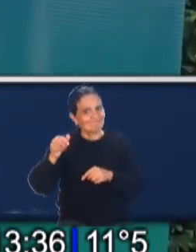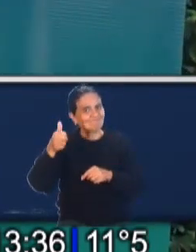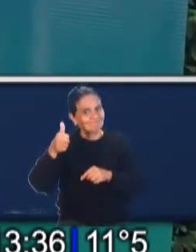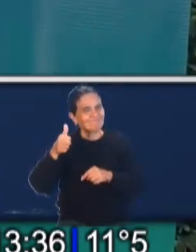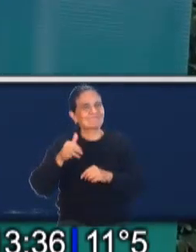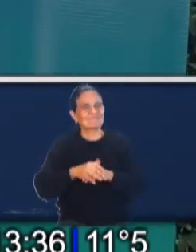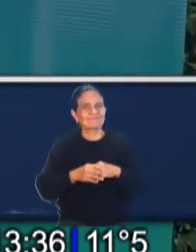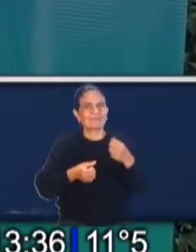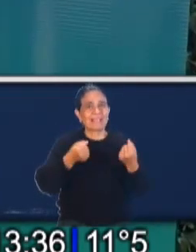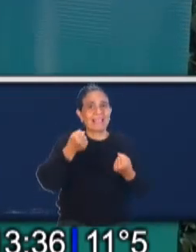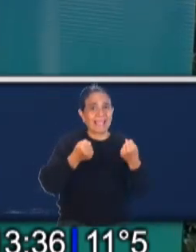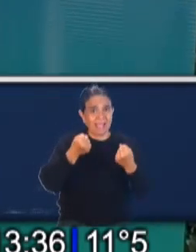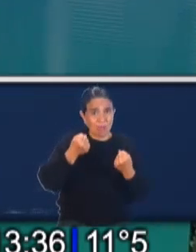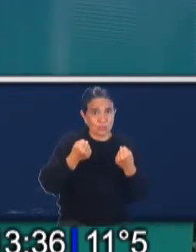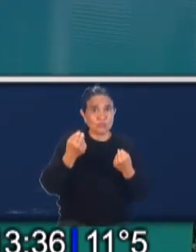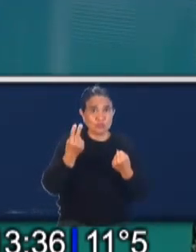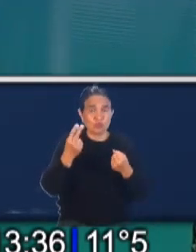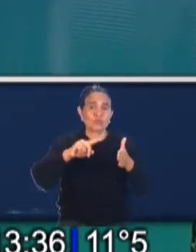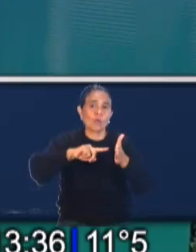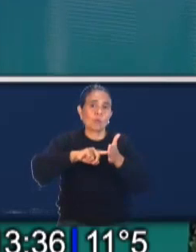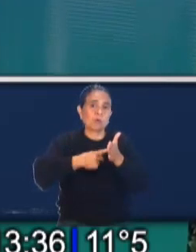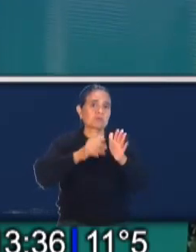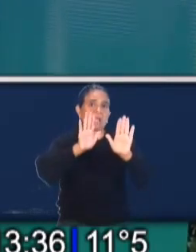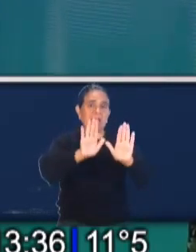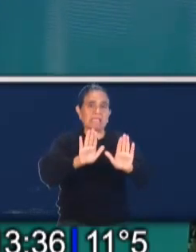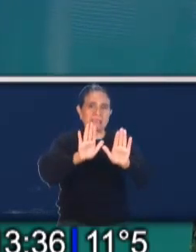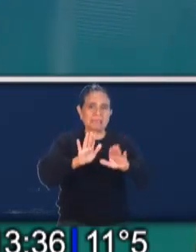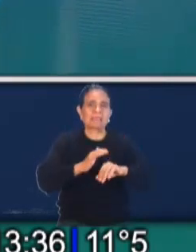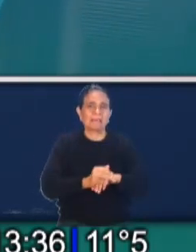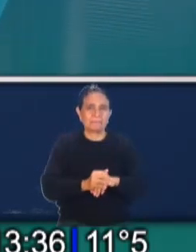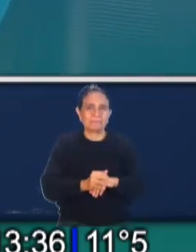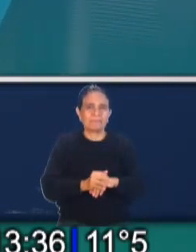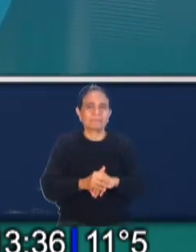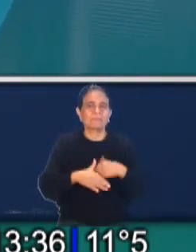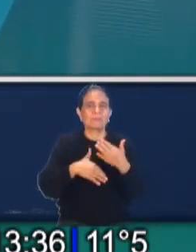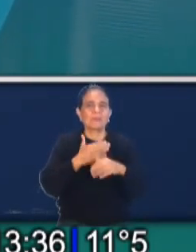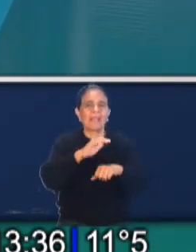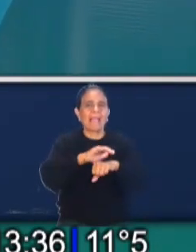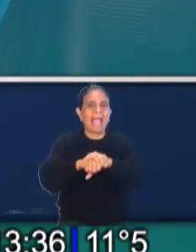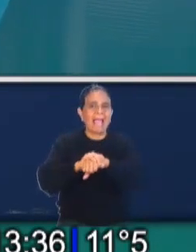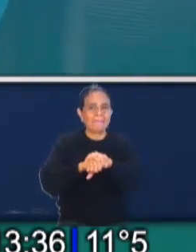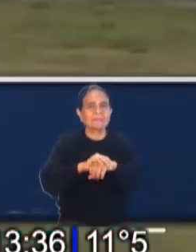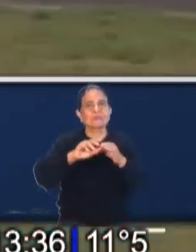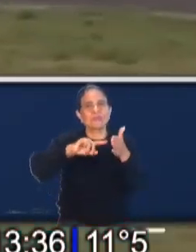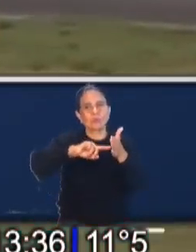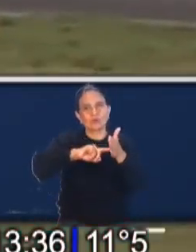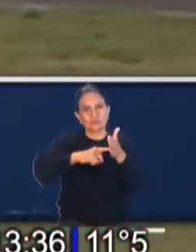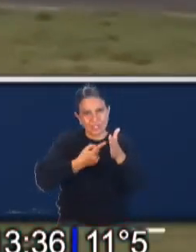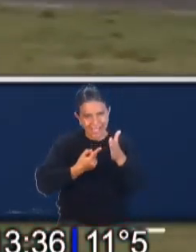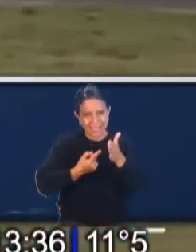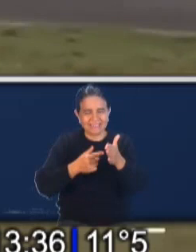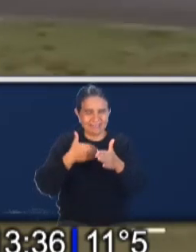Los autos están en Buenos Aires, están atendidos por el GS Sport, un equipo de unos amigos de Buenos Aires y un amigo de Lincoln.